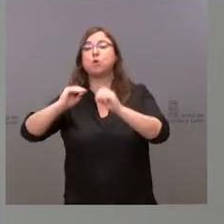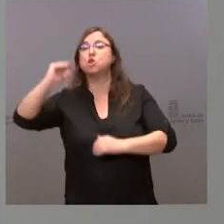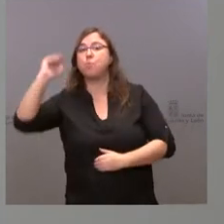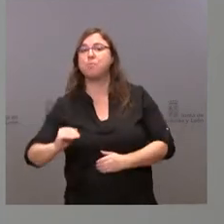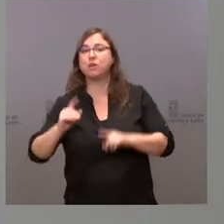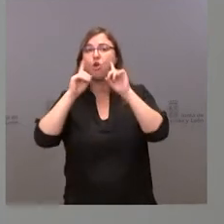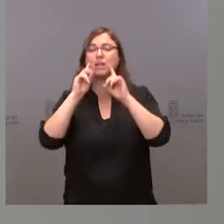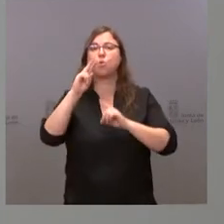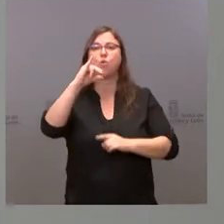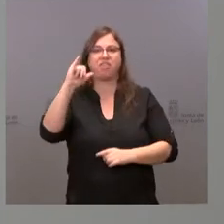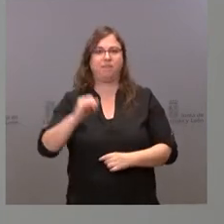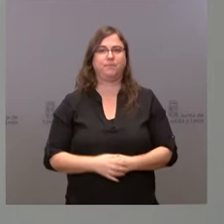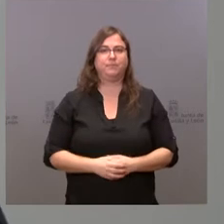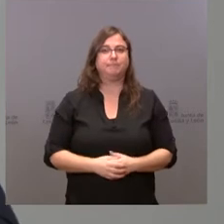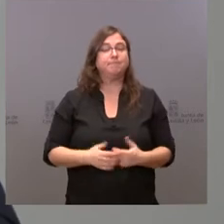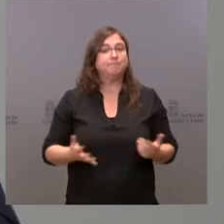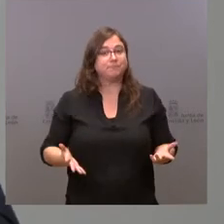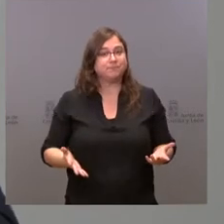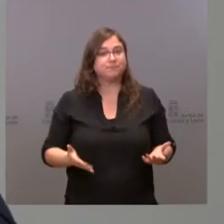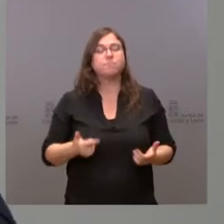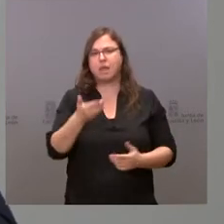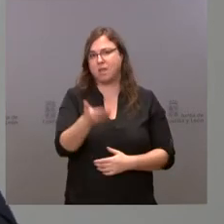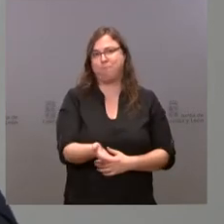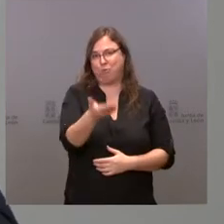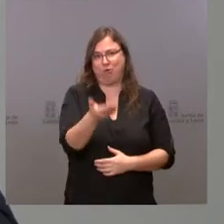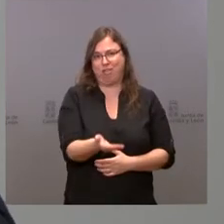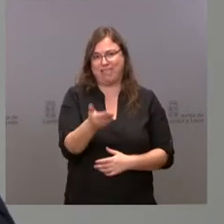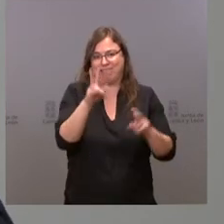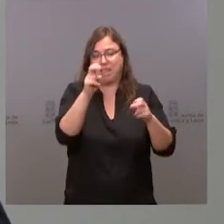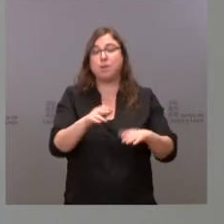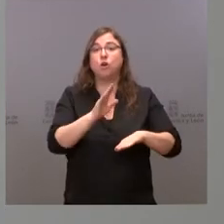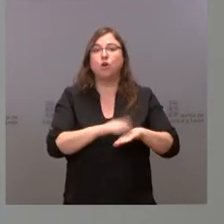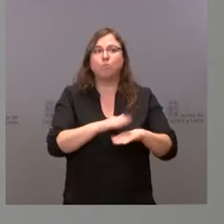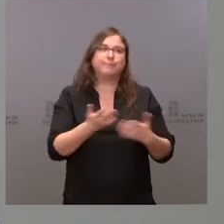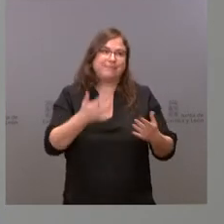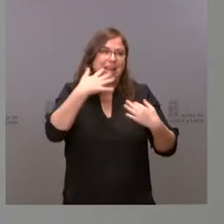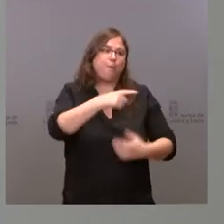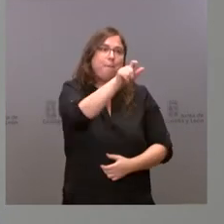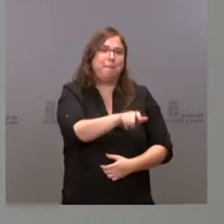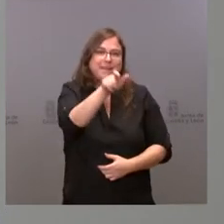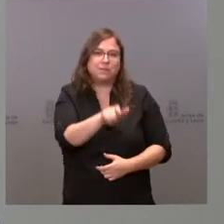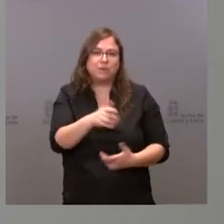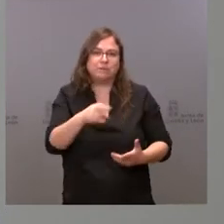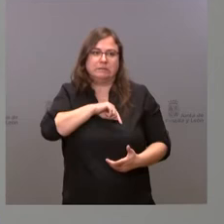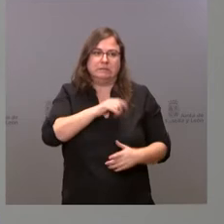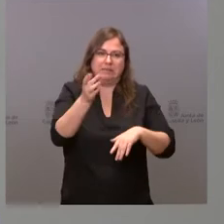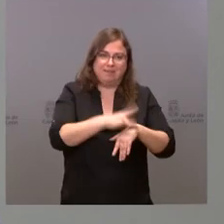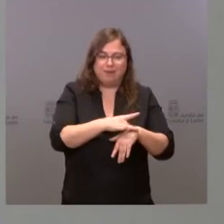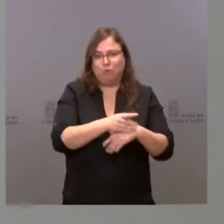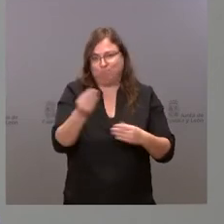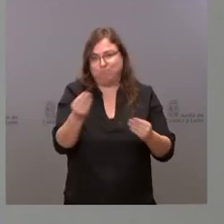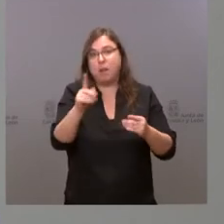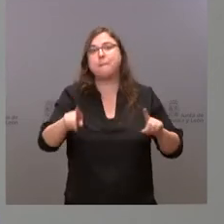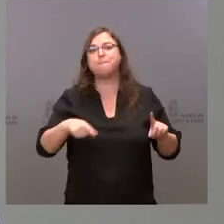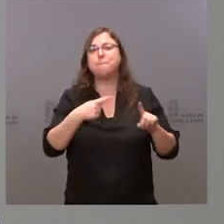unidades de críticos evidentemente esto es muy importante porque además de lo que supone personalmente para los pacientes que se encuentran enfermos hay